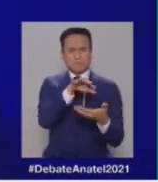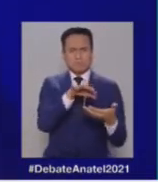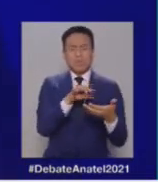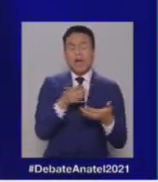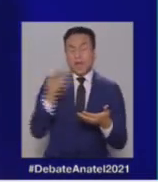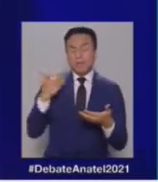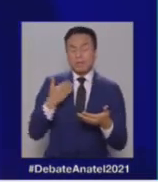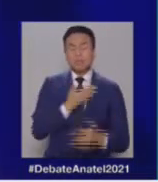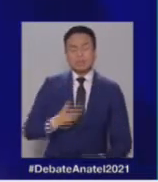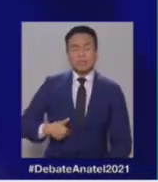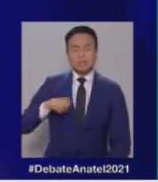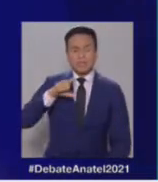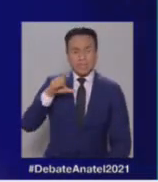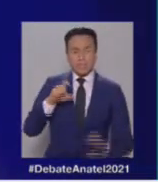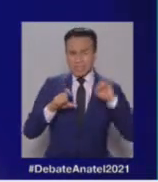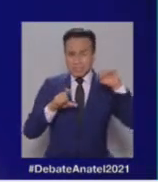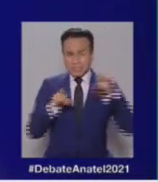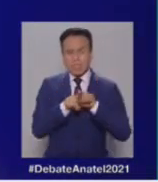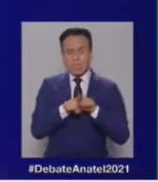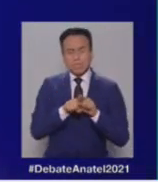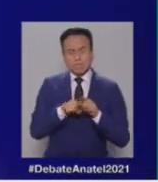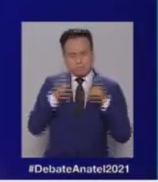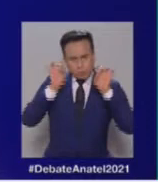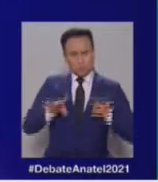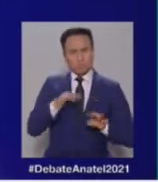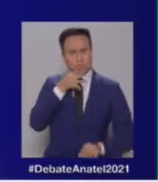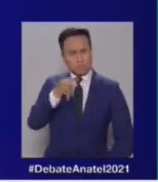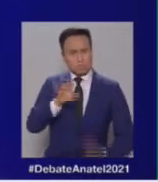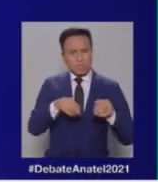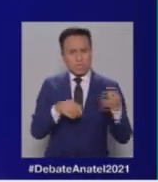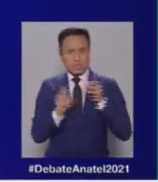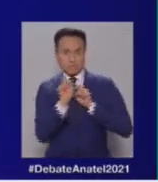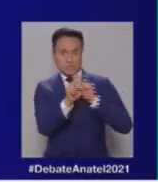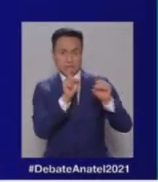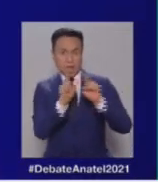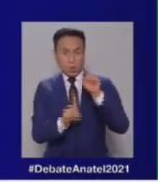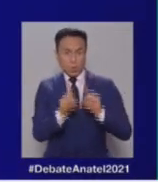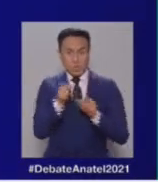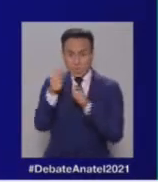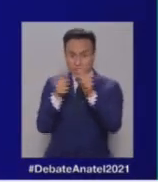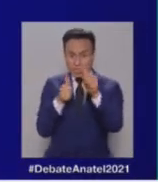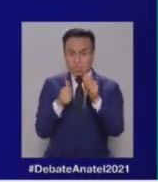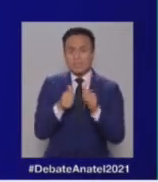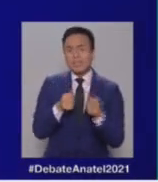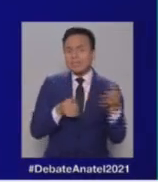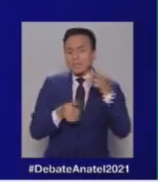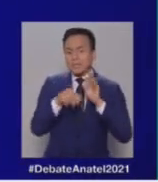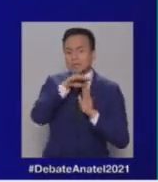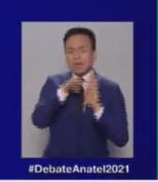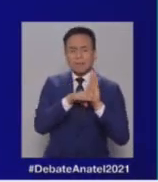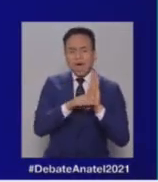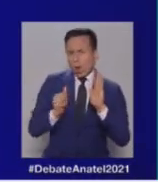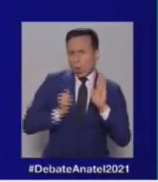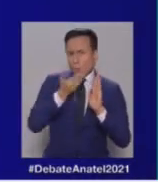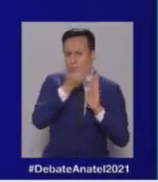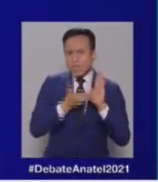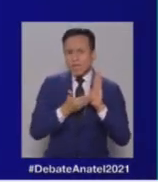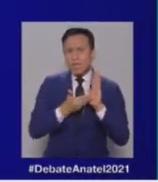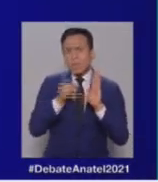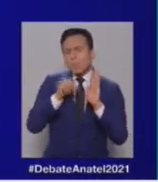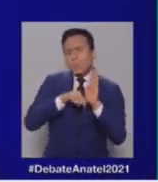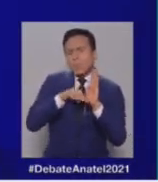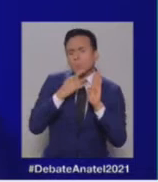pública y cómo los candidatos actuarían frente a las manifestaciones y desórdenes habituales que se generan en las inmediaciones de Plaza Baquedano o Plaza